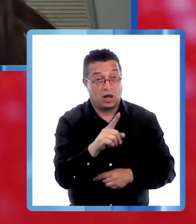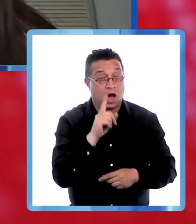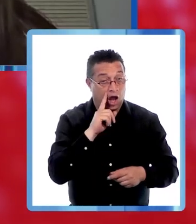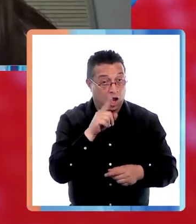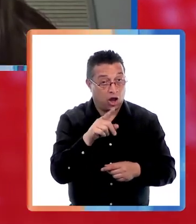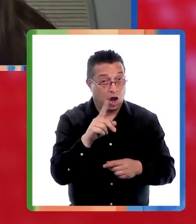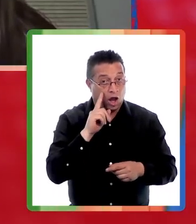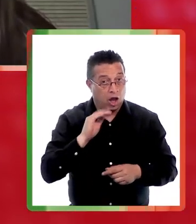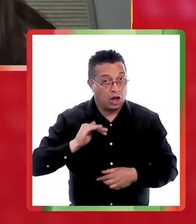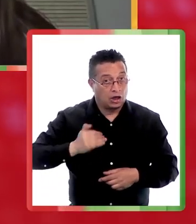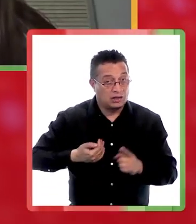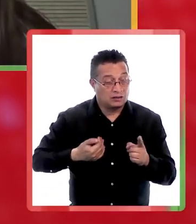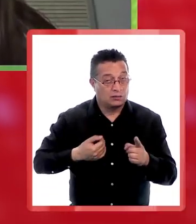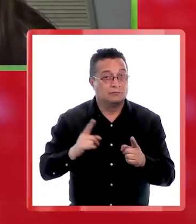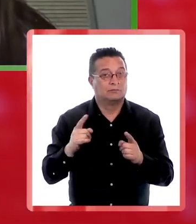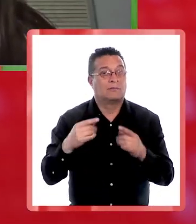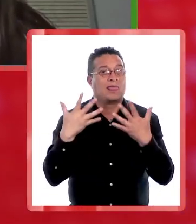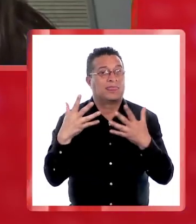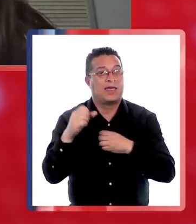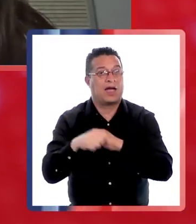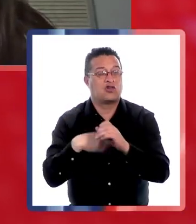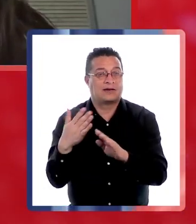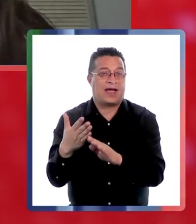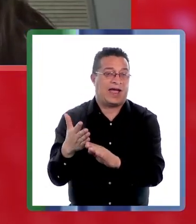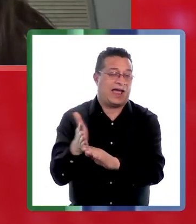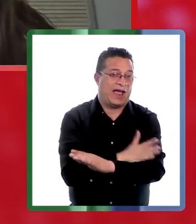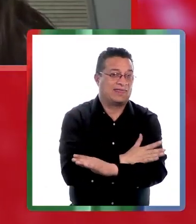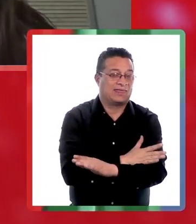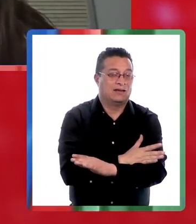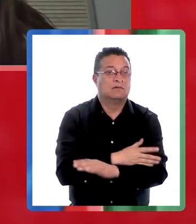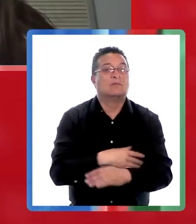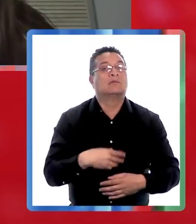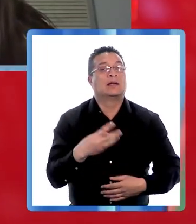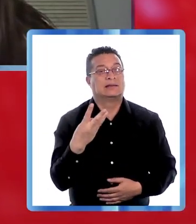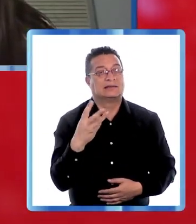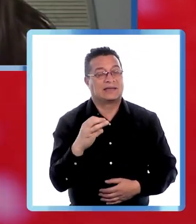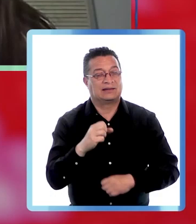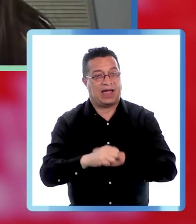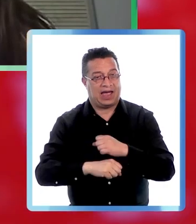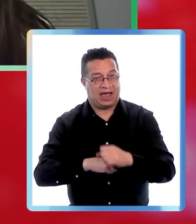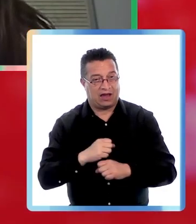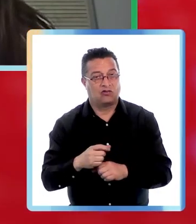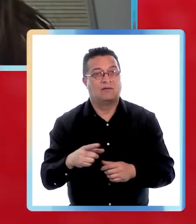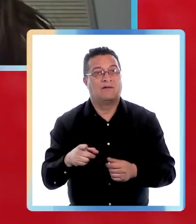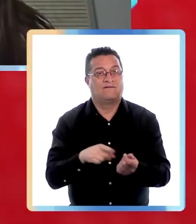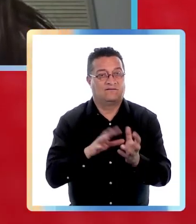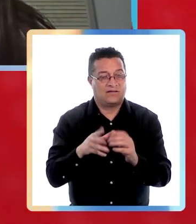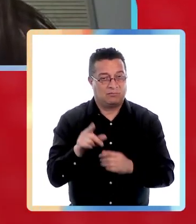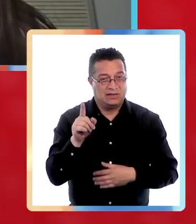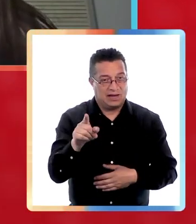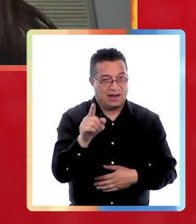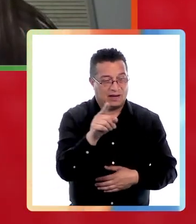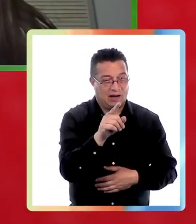familiares deberían partir 10 años antes de la edad de diagnóstico de su familiar,